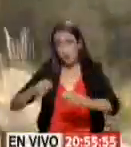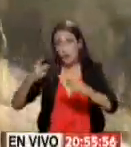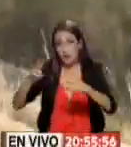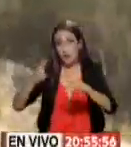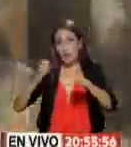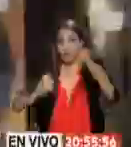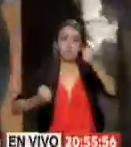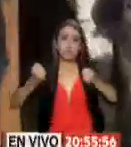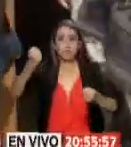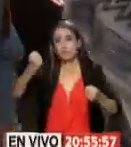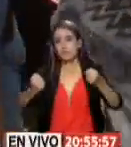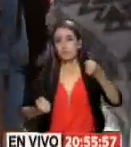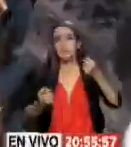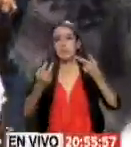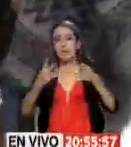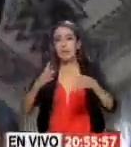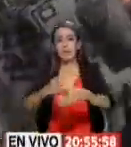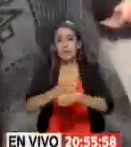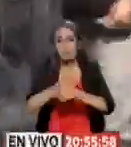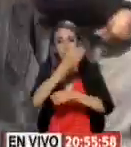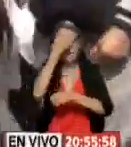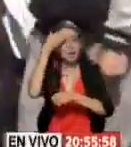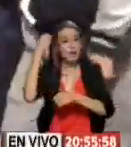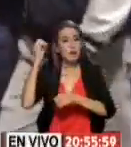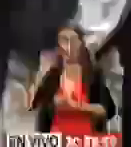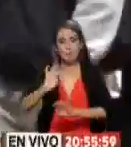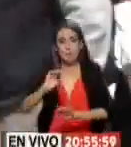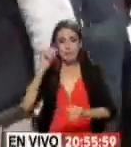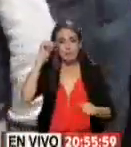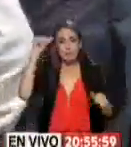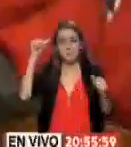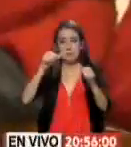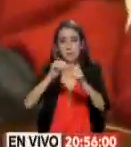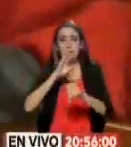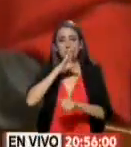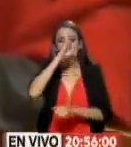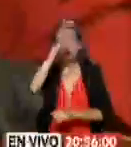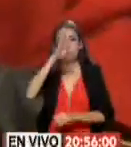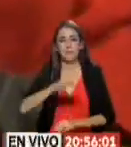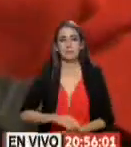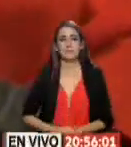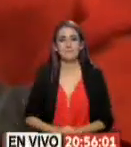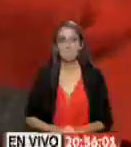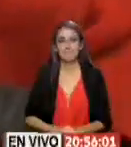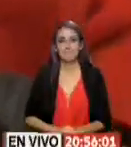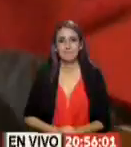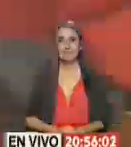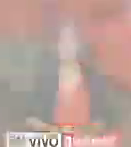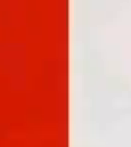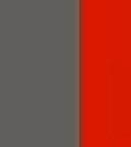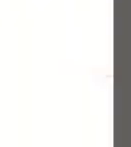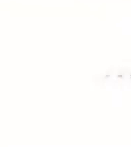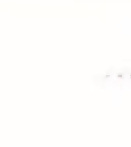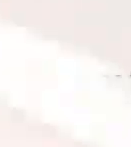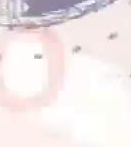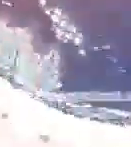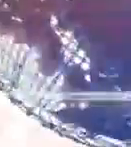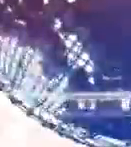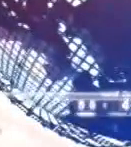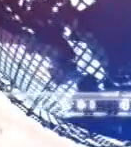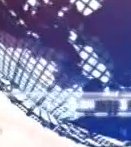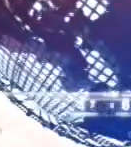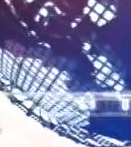su auto. Lo seguro es que nunca olvidará esta aventura. Gonzalo Parra, Telediario.